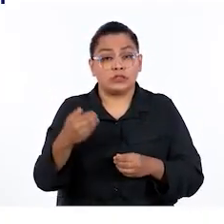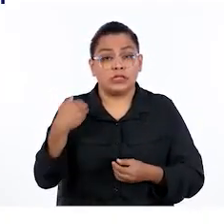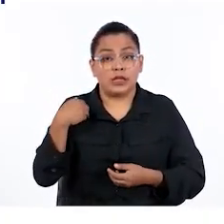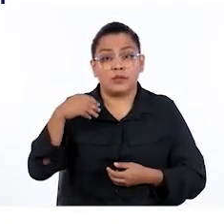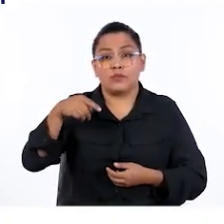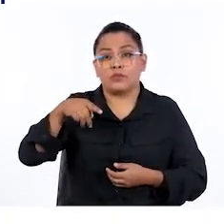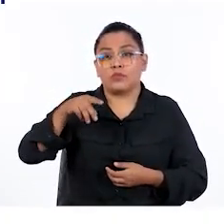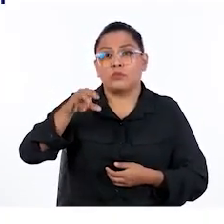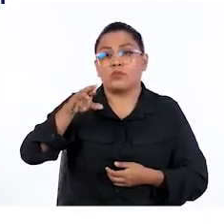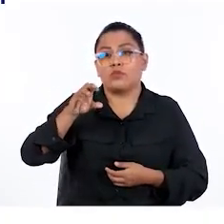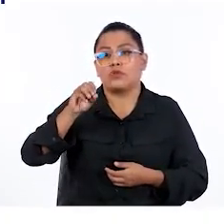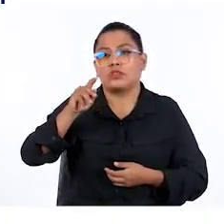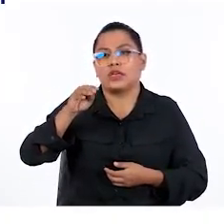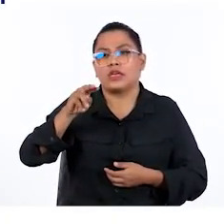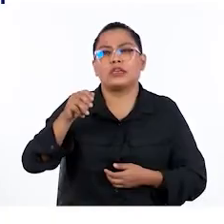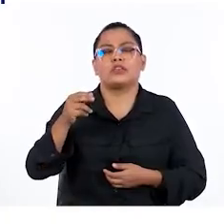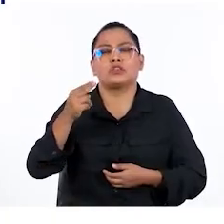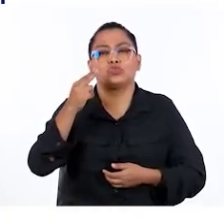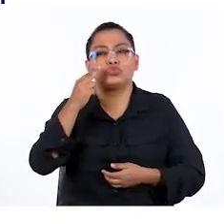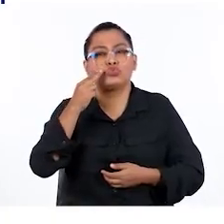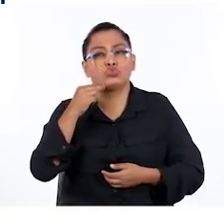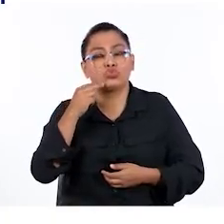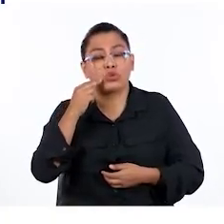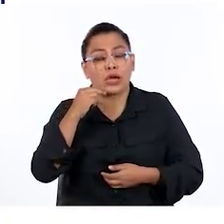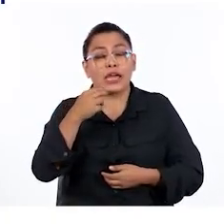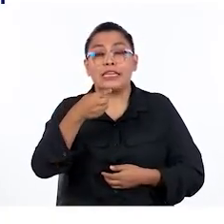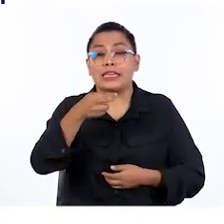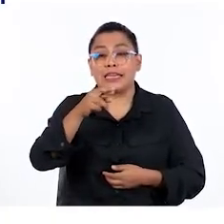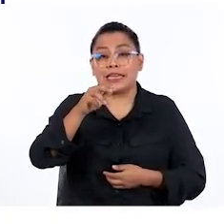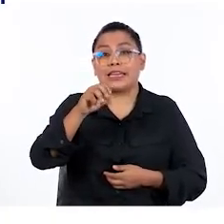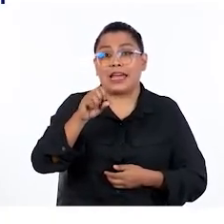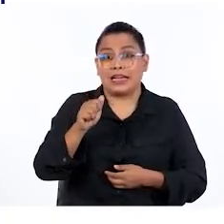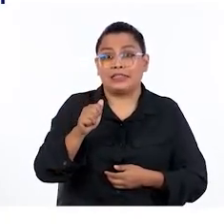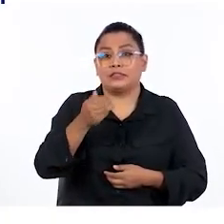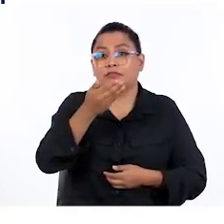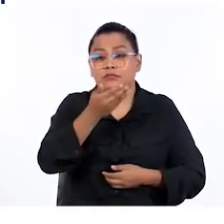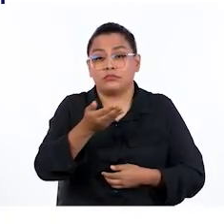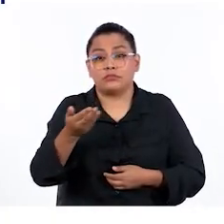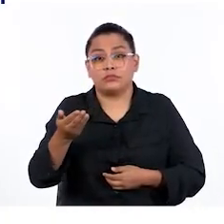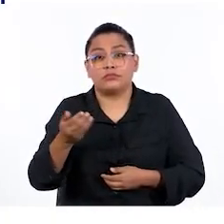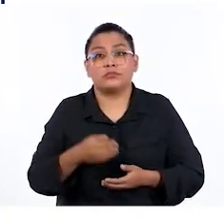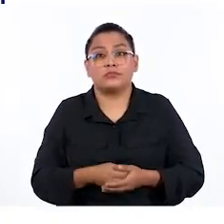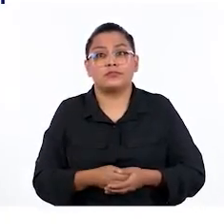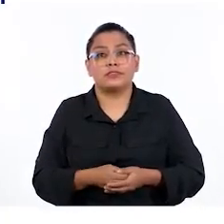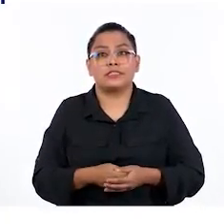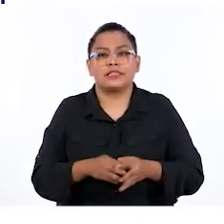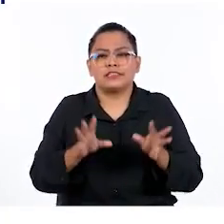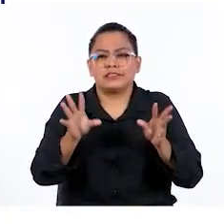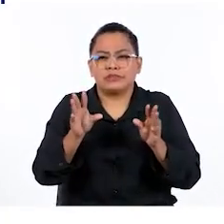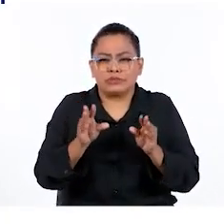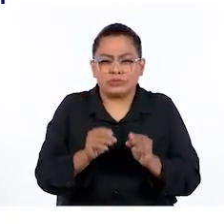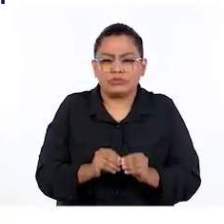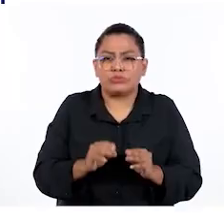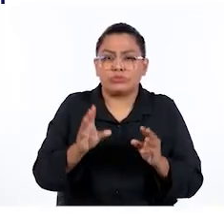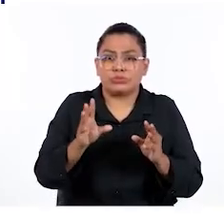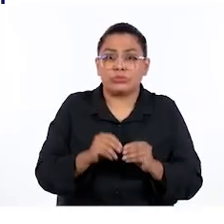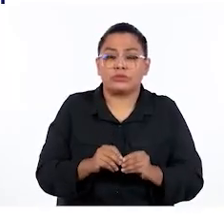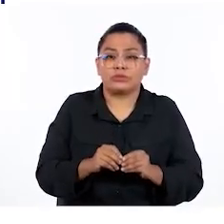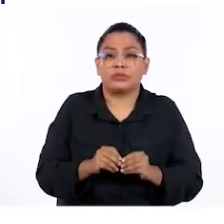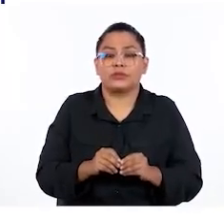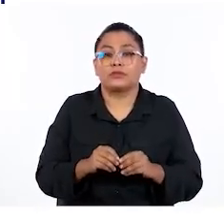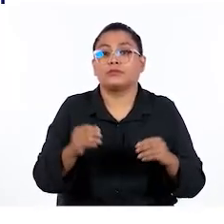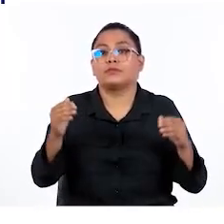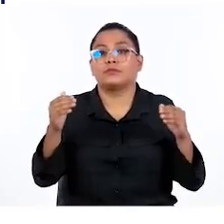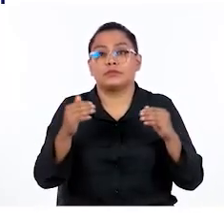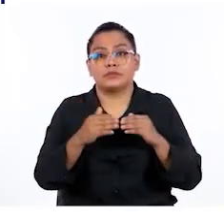proteínas, contienen azúcares y contienen grasas. Son componentes altamente reducidos. Además de